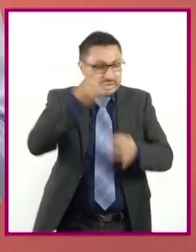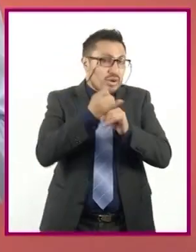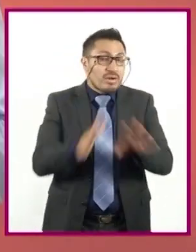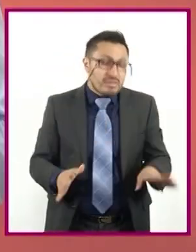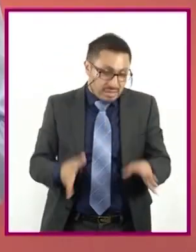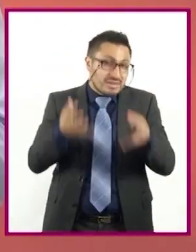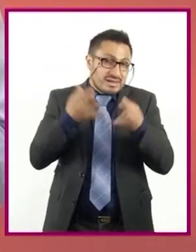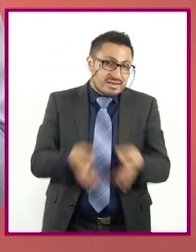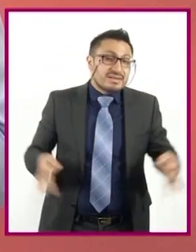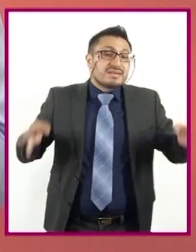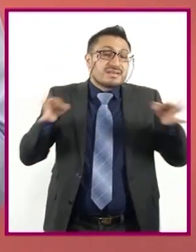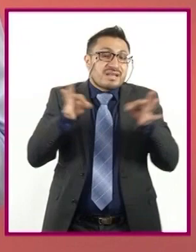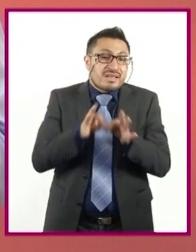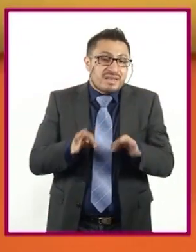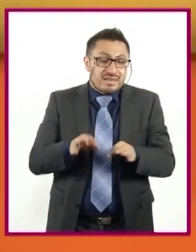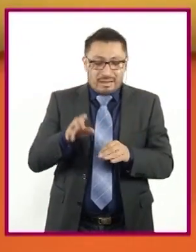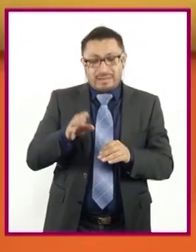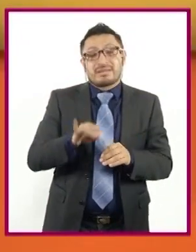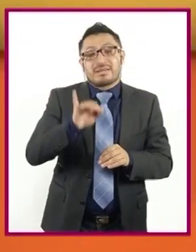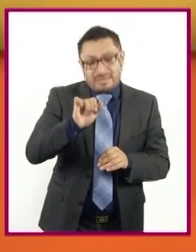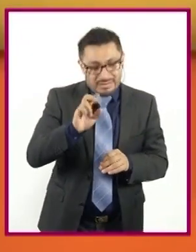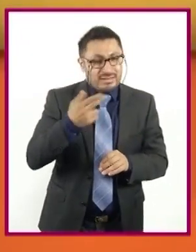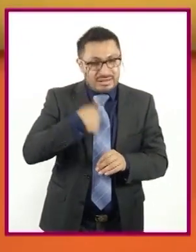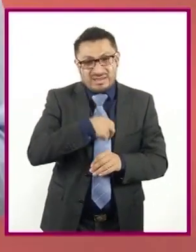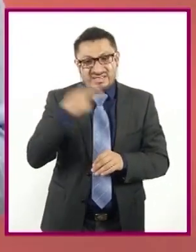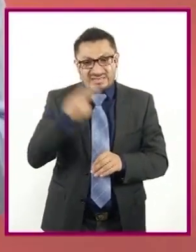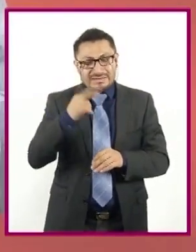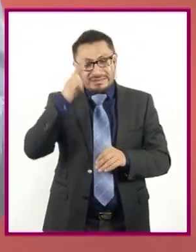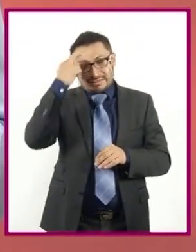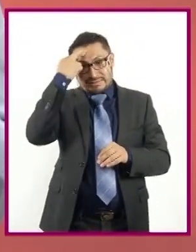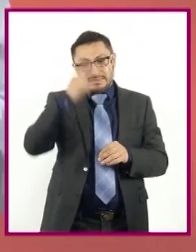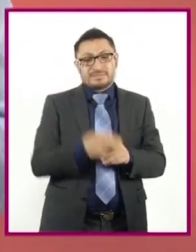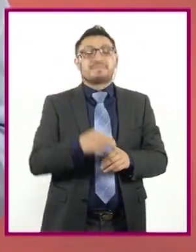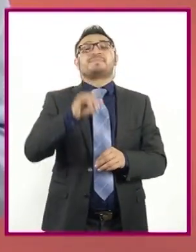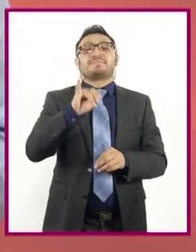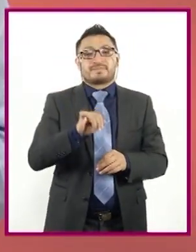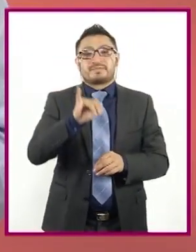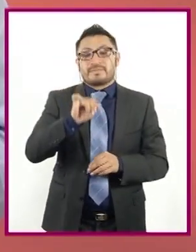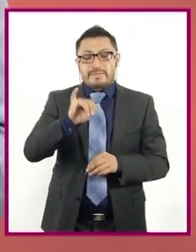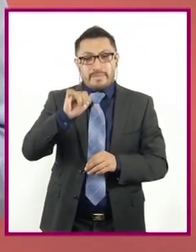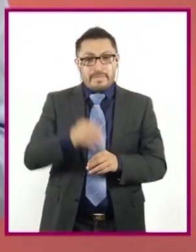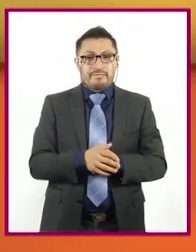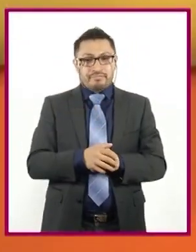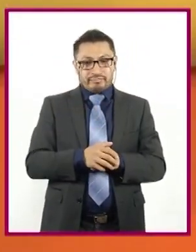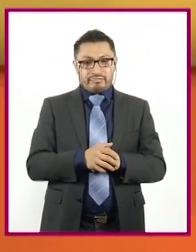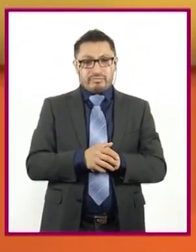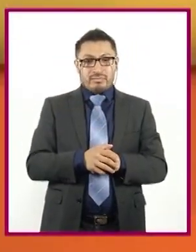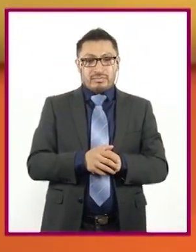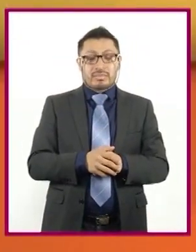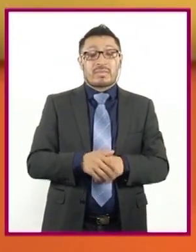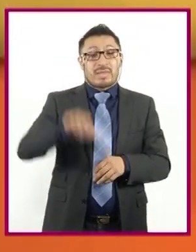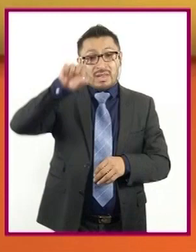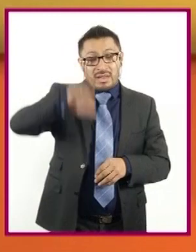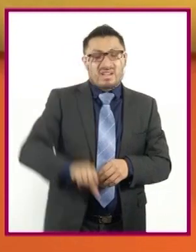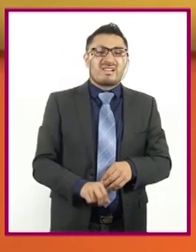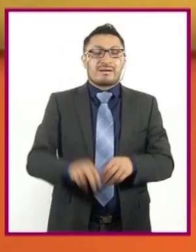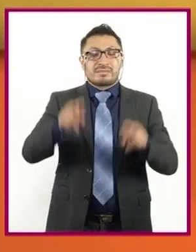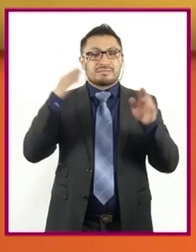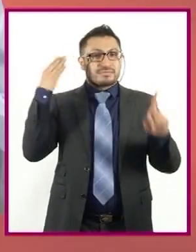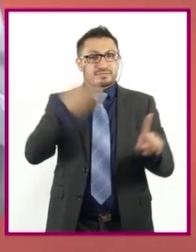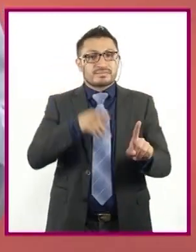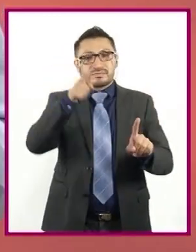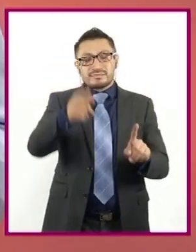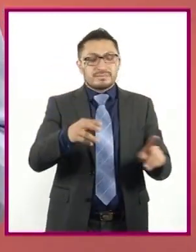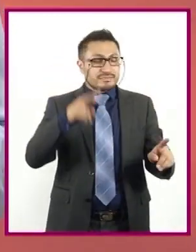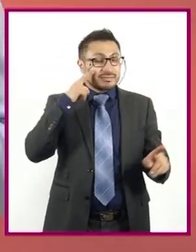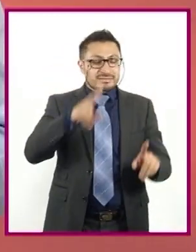información relevante que en cierto momento deseemos recordar. Así es, Enrique. El asunto aquí es que vean las